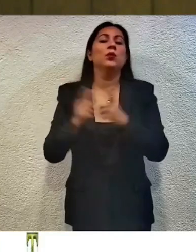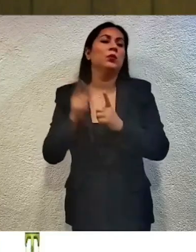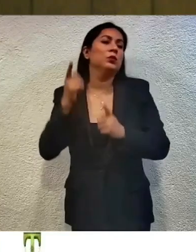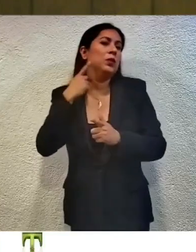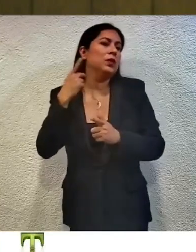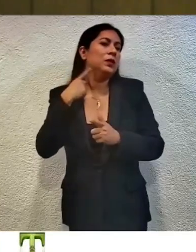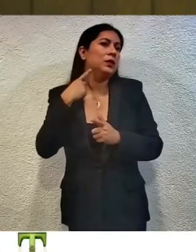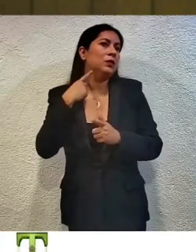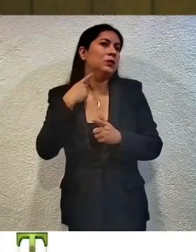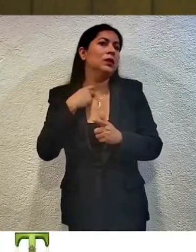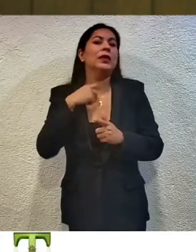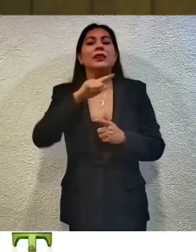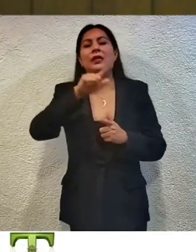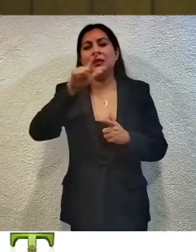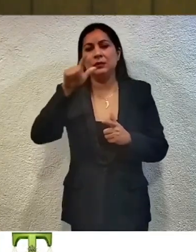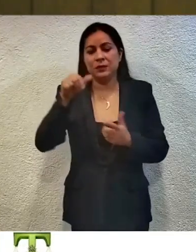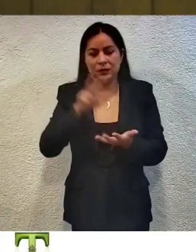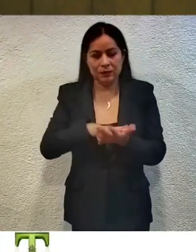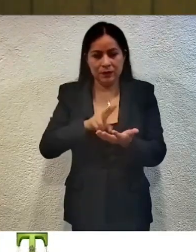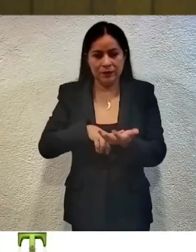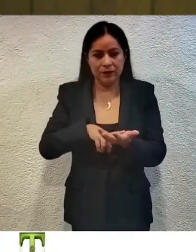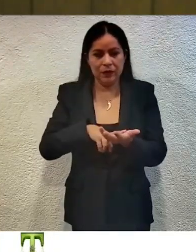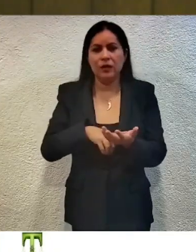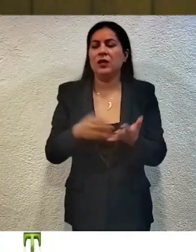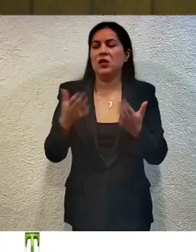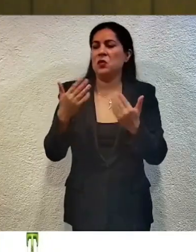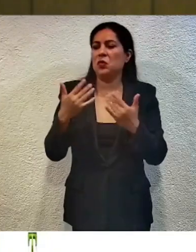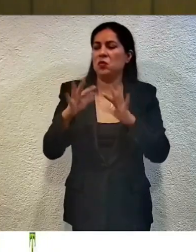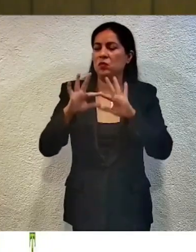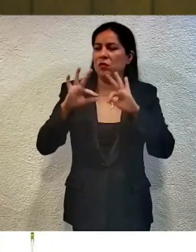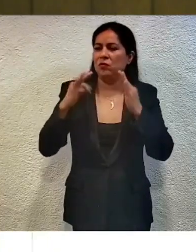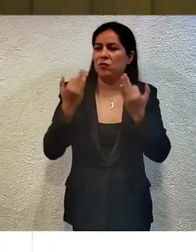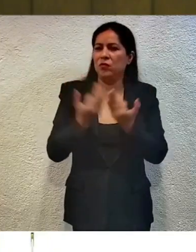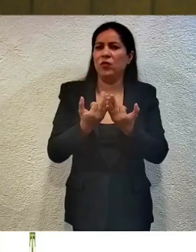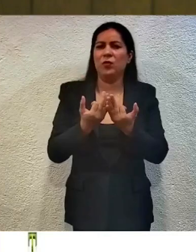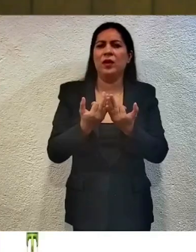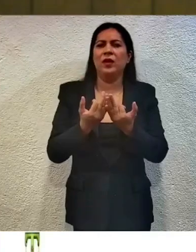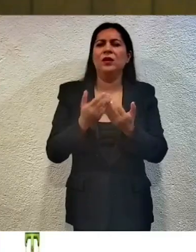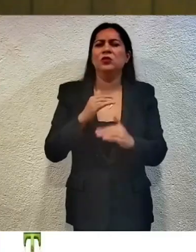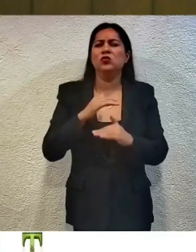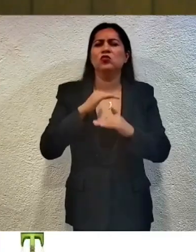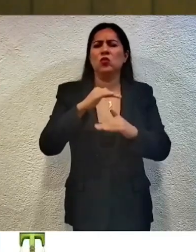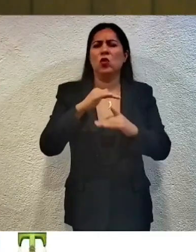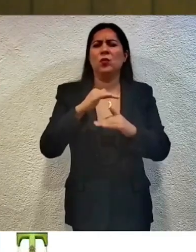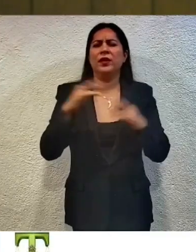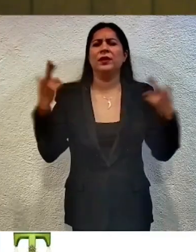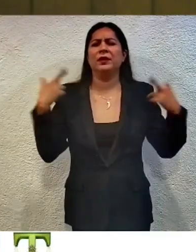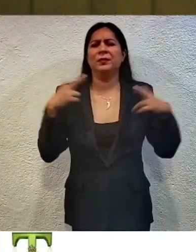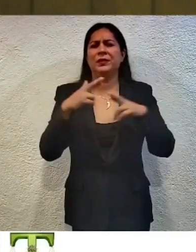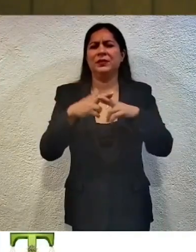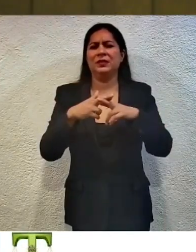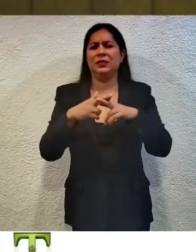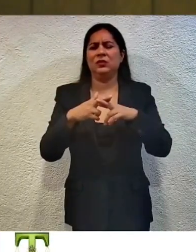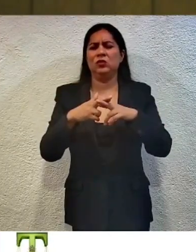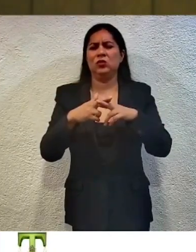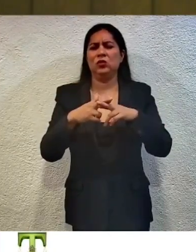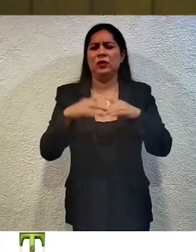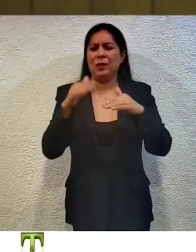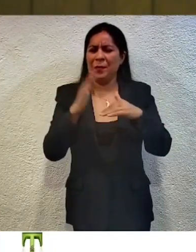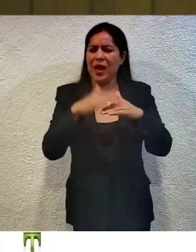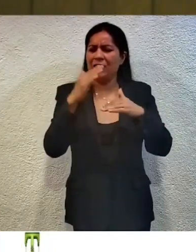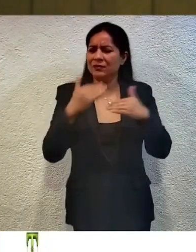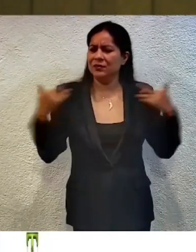políticos, después de verificarse que no existió sobre representación de Morena y toda